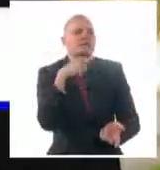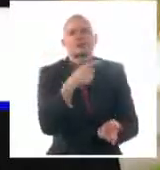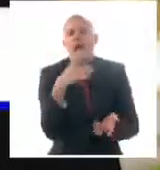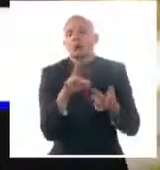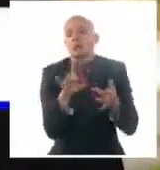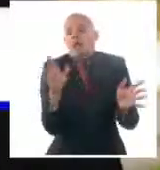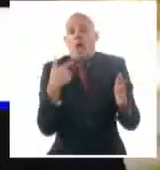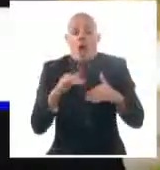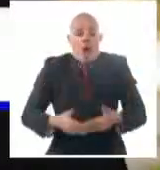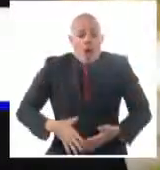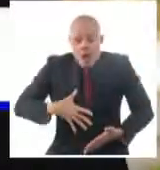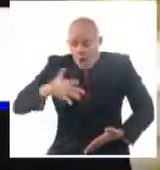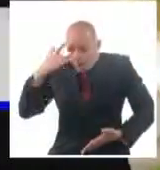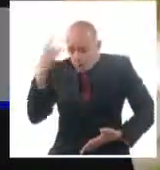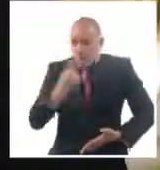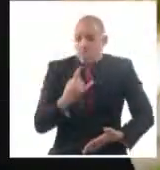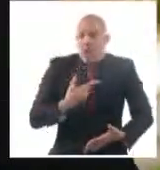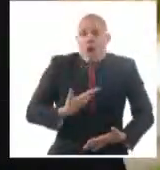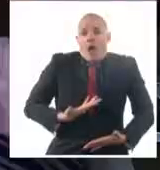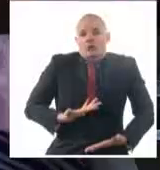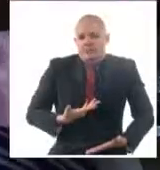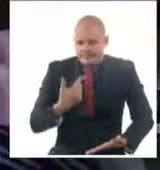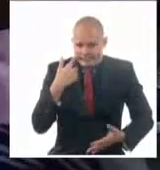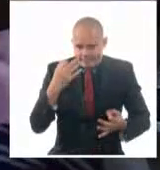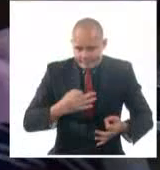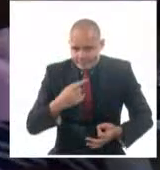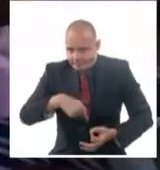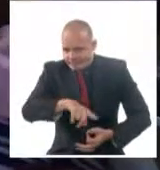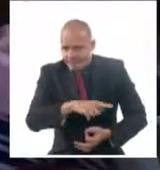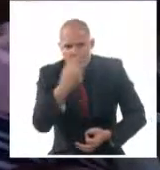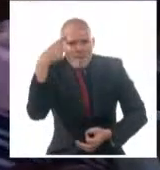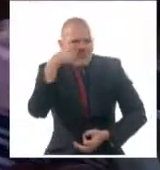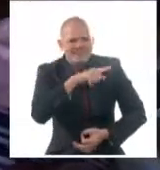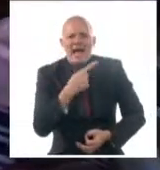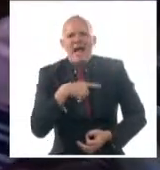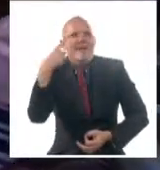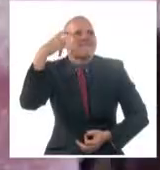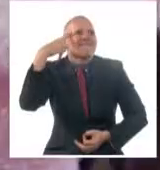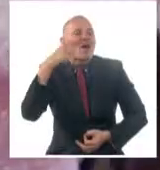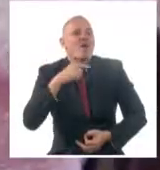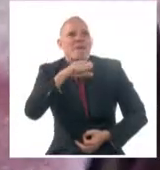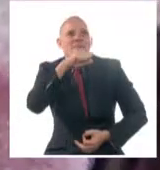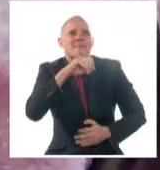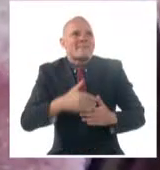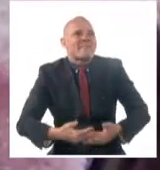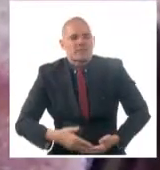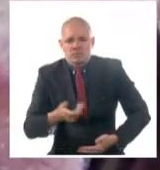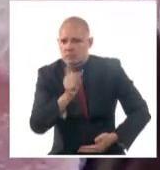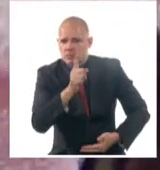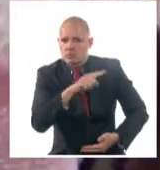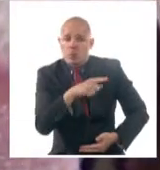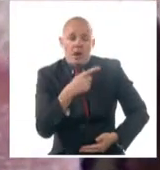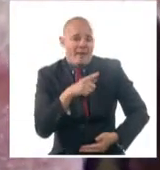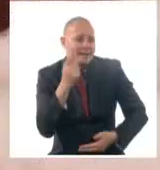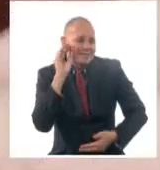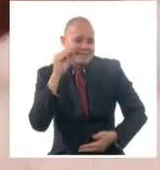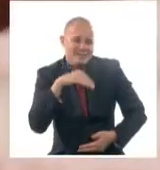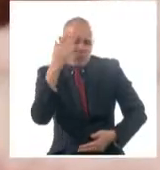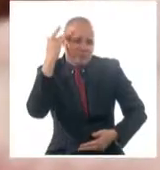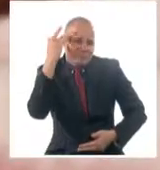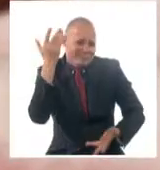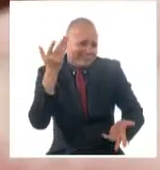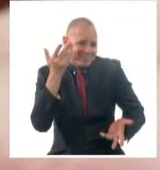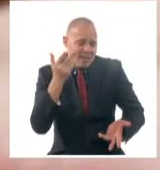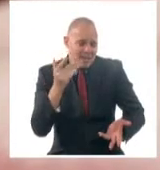en cuenta, es decir, no se trata de adolescentes que querían ser madres, sino que ocurrió el embarazo por algunas condiciones que lo